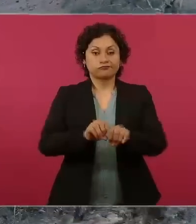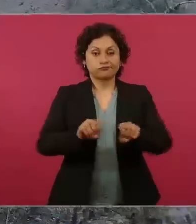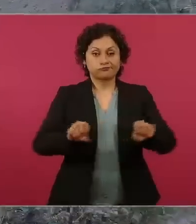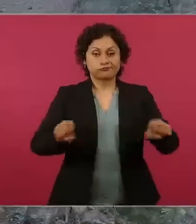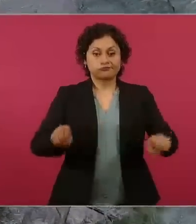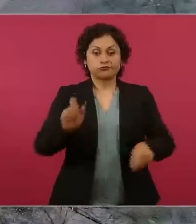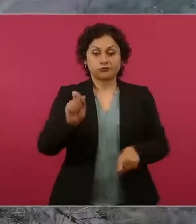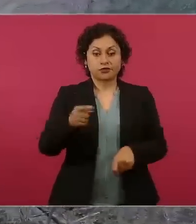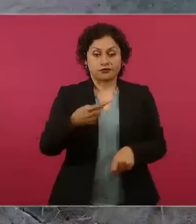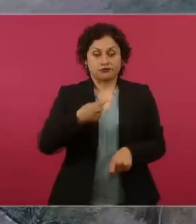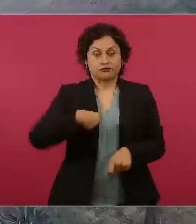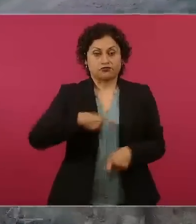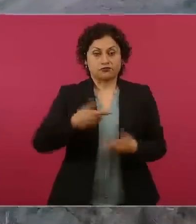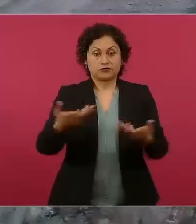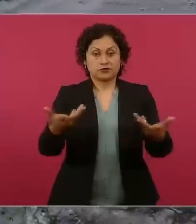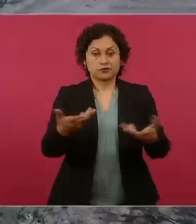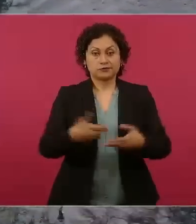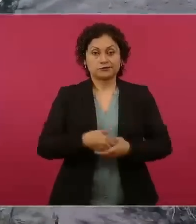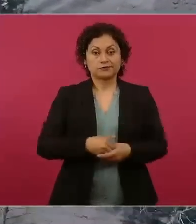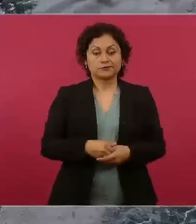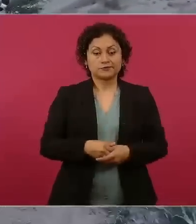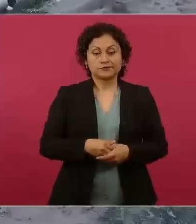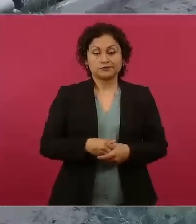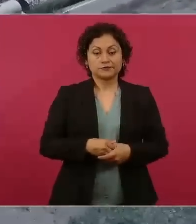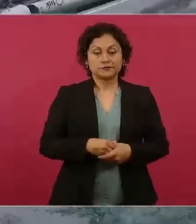cruces que tenemos que hacer.